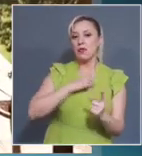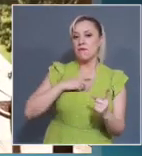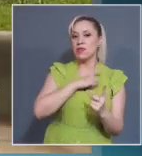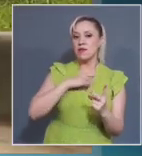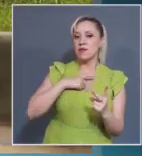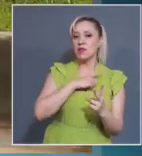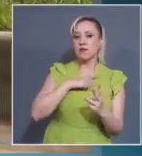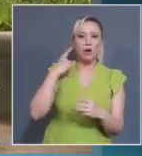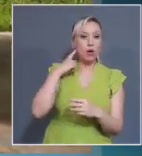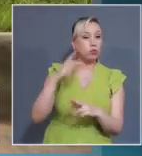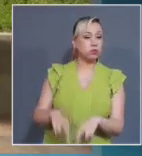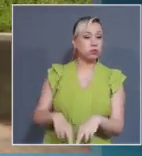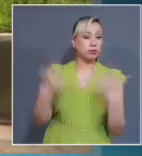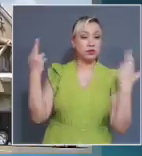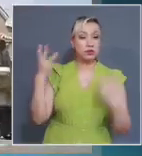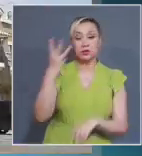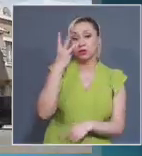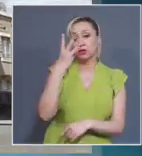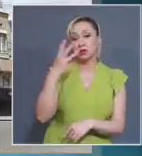de